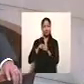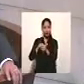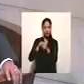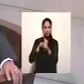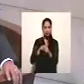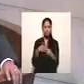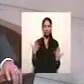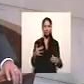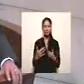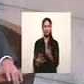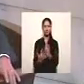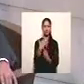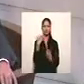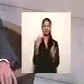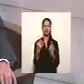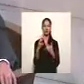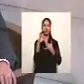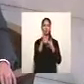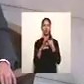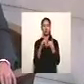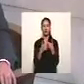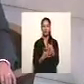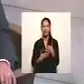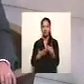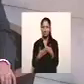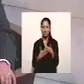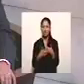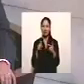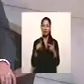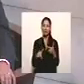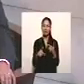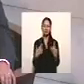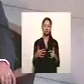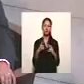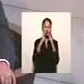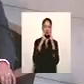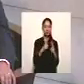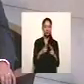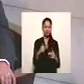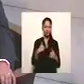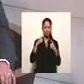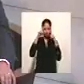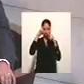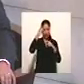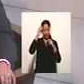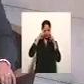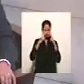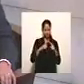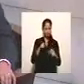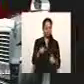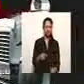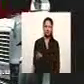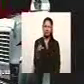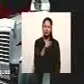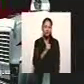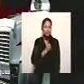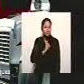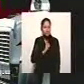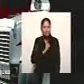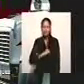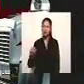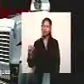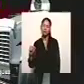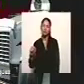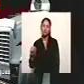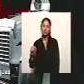todo sobre el desgreño administrativo de este gobierno frente al sector. Es absurdo que